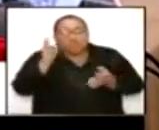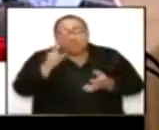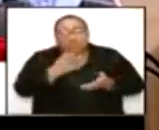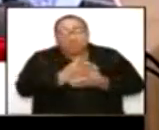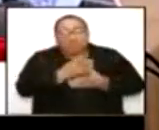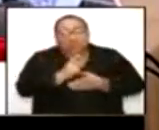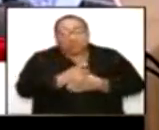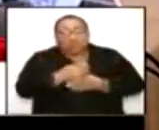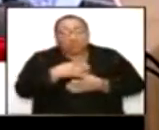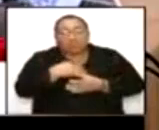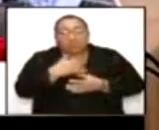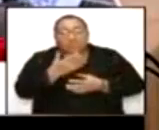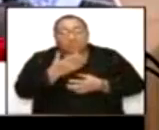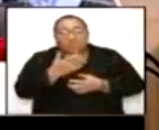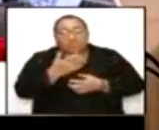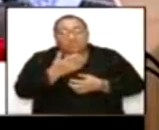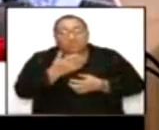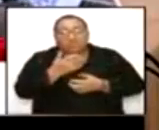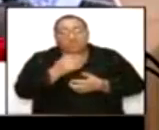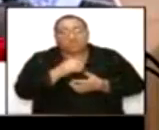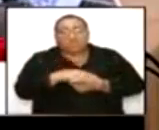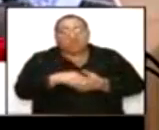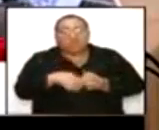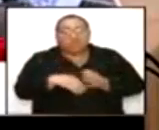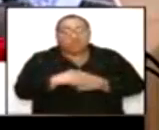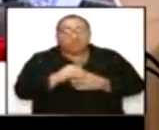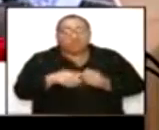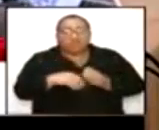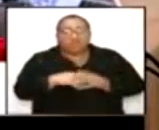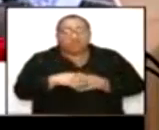la escuela. No es posible que hoy intentemos